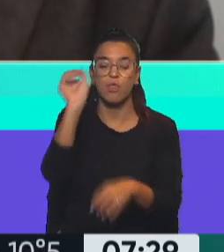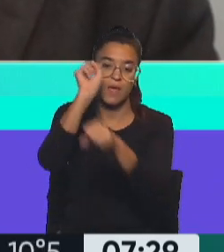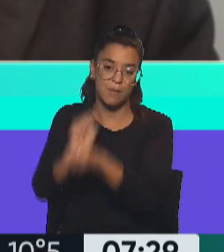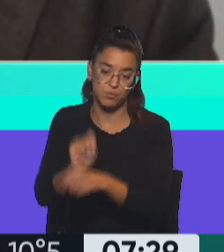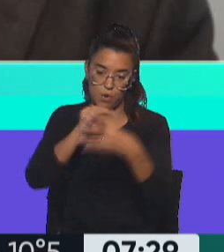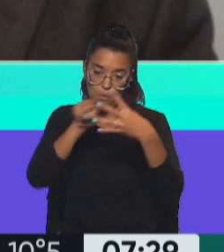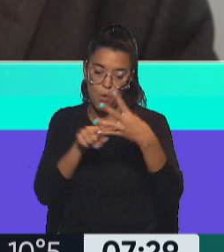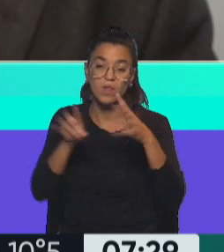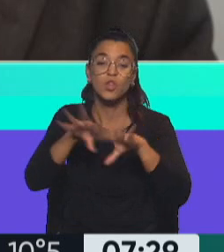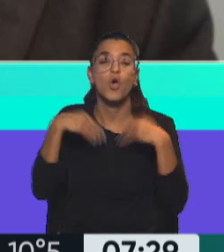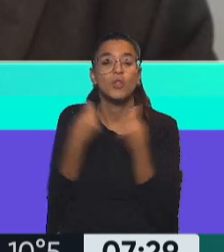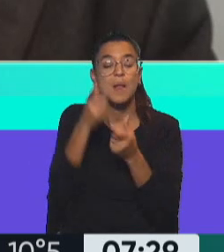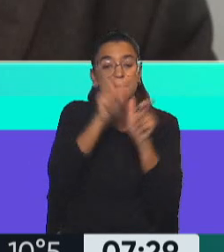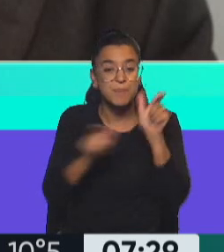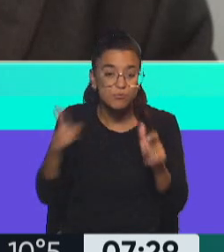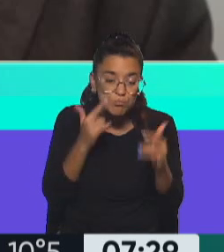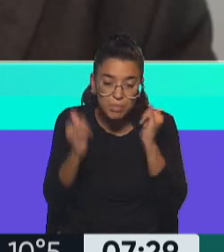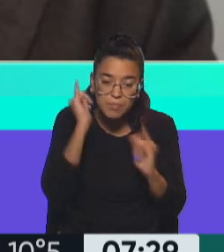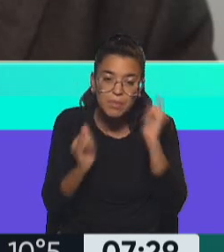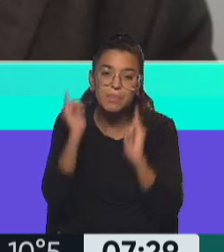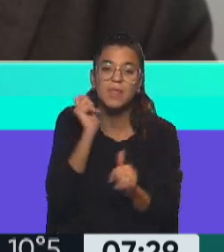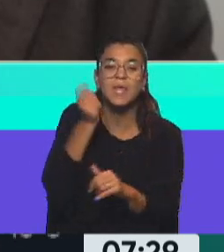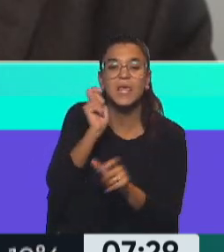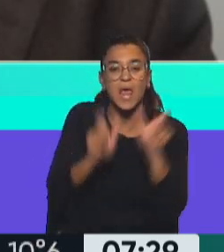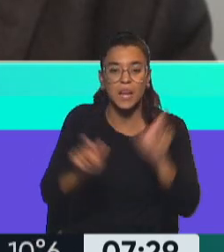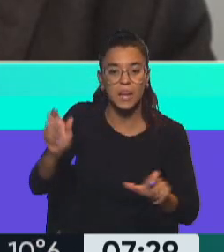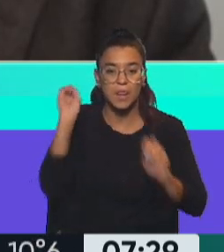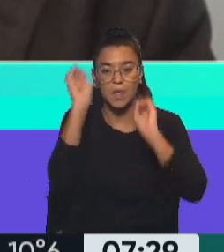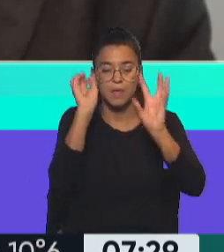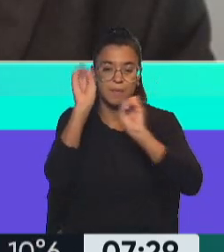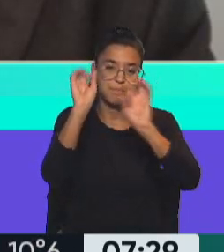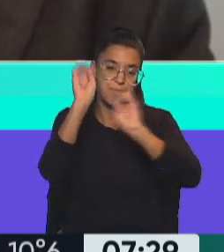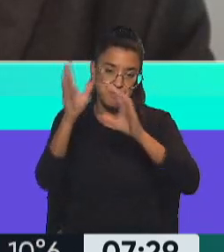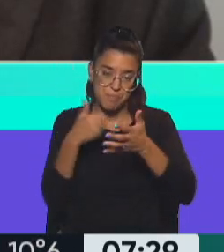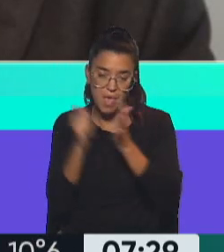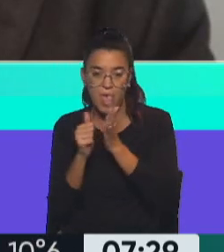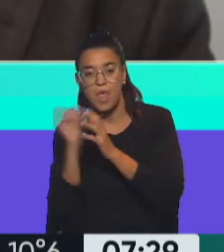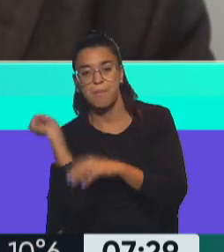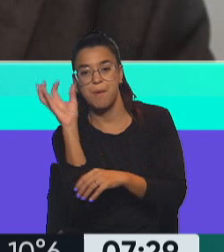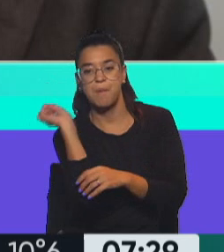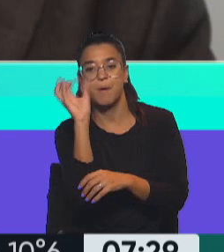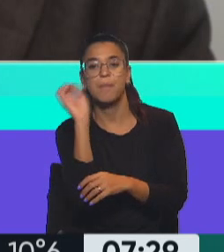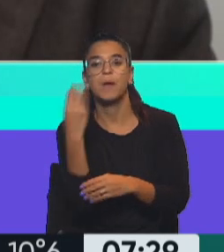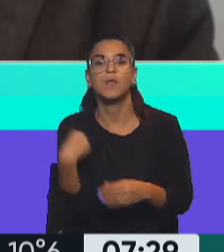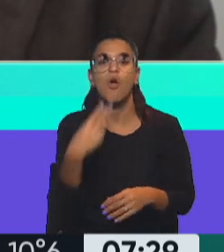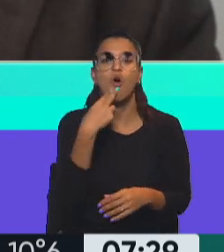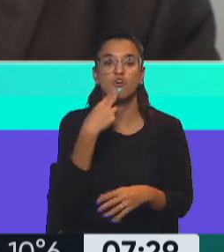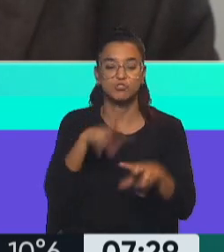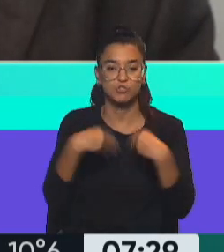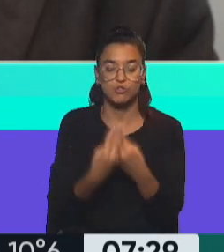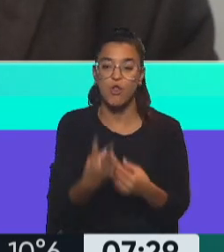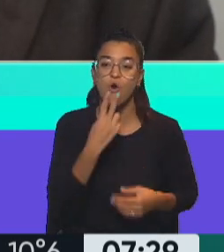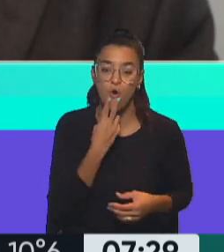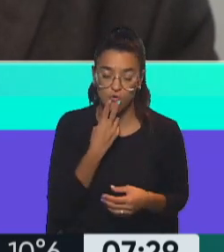libradas. En total, las personas identificadas como agresores, como arrojando piedras contra el Congreso, son 11. En